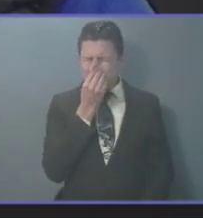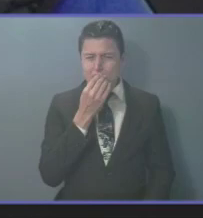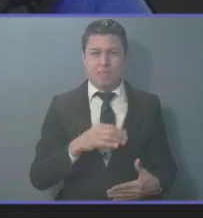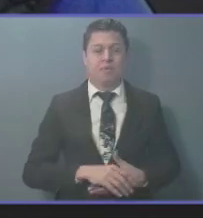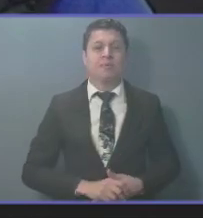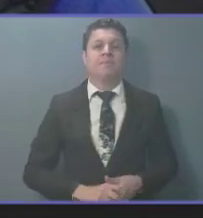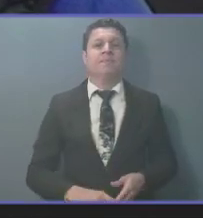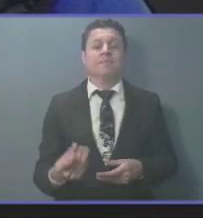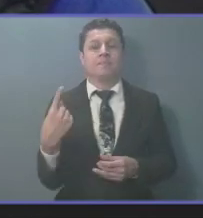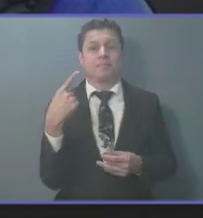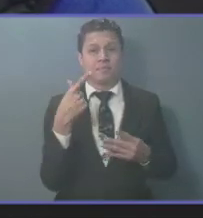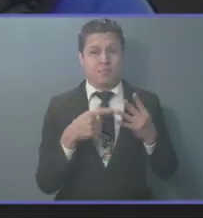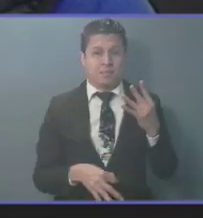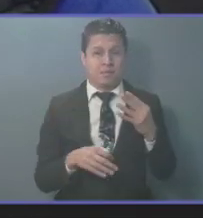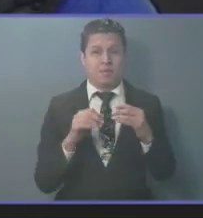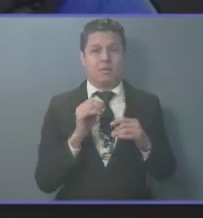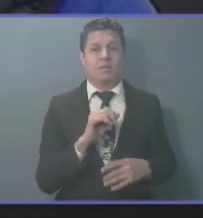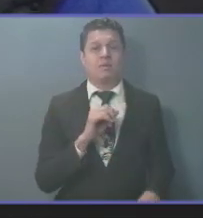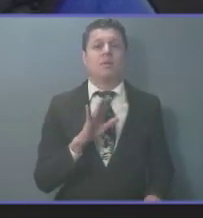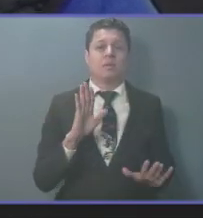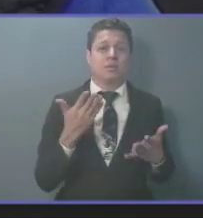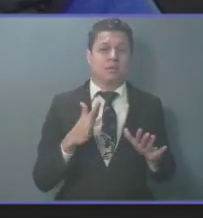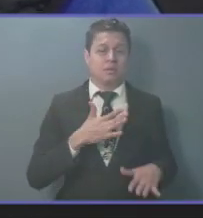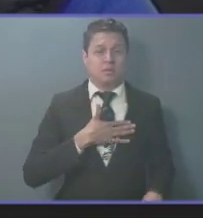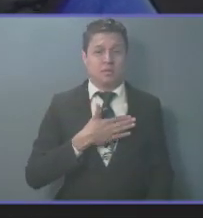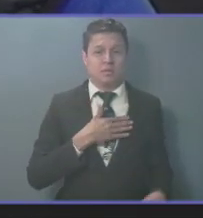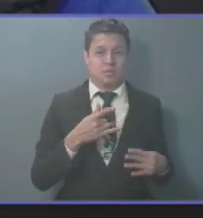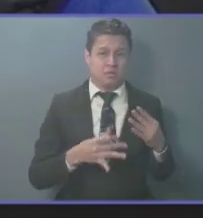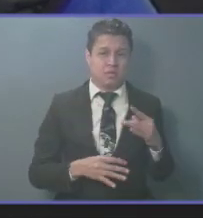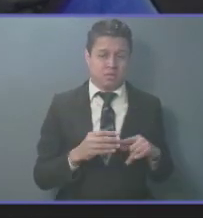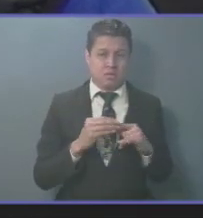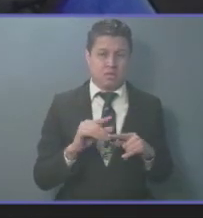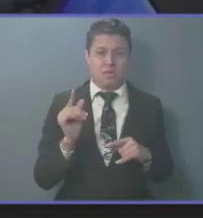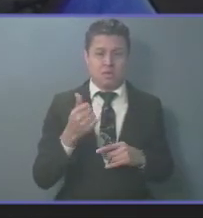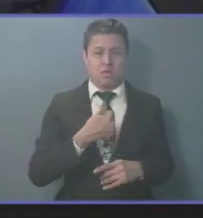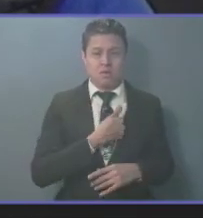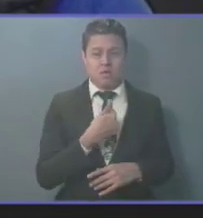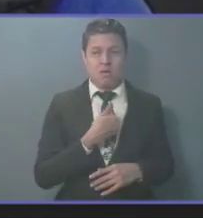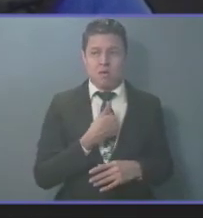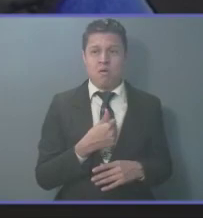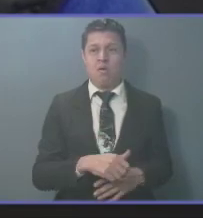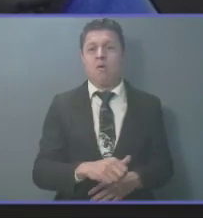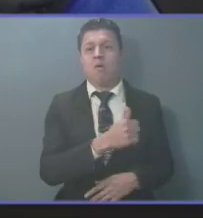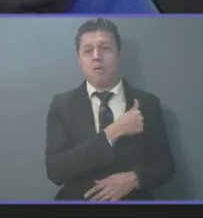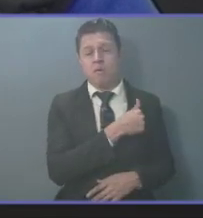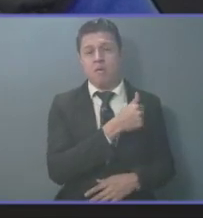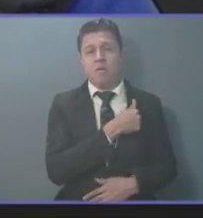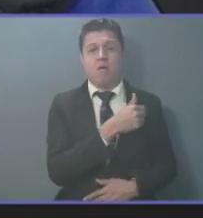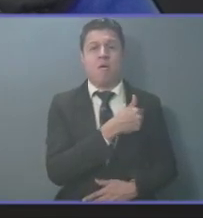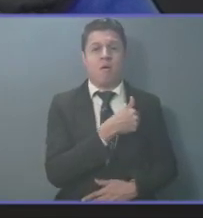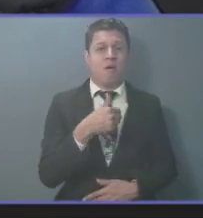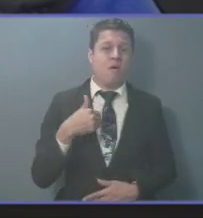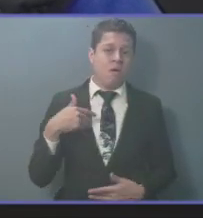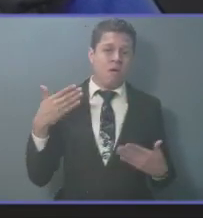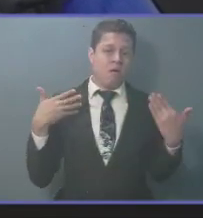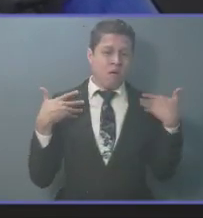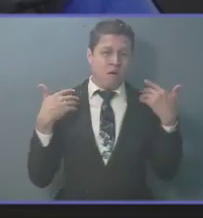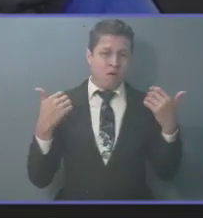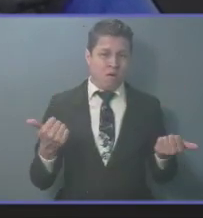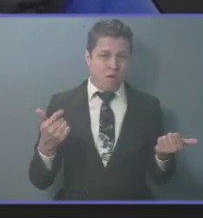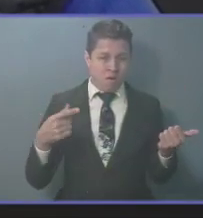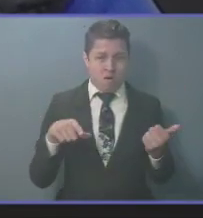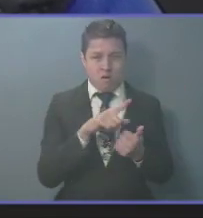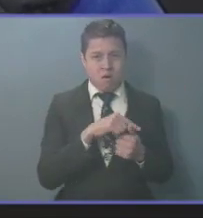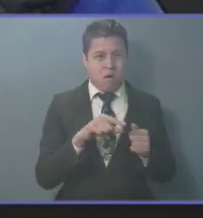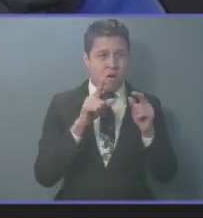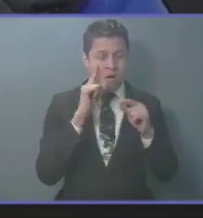decreto 29 sí contiene disposiciones que son propias de la competencia del Ministerio de Salud, como verificar